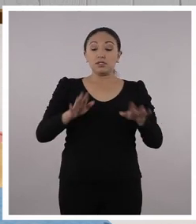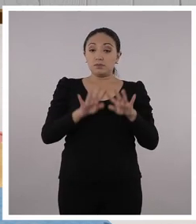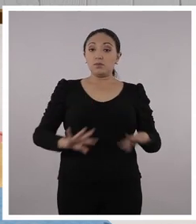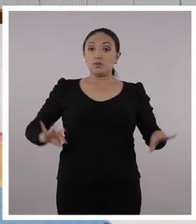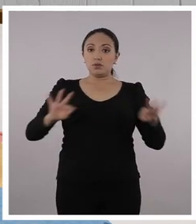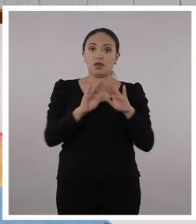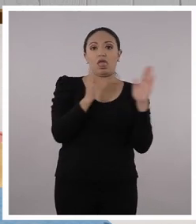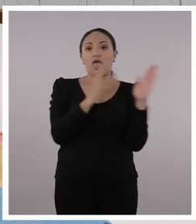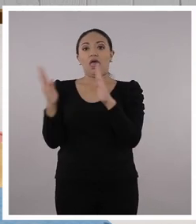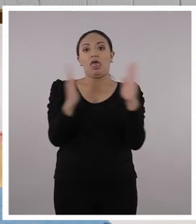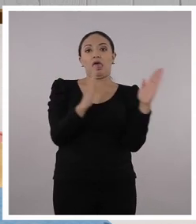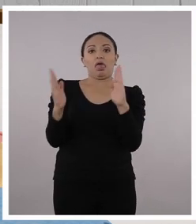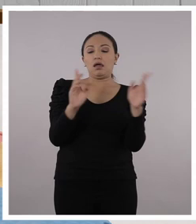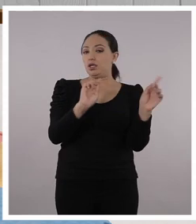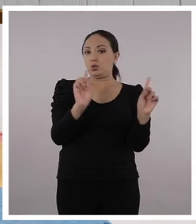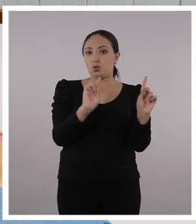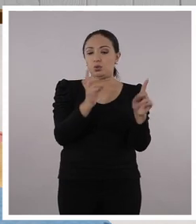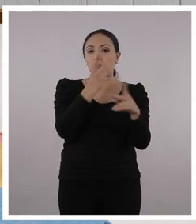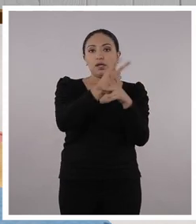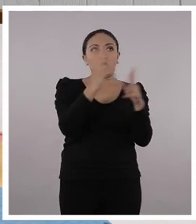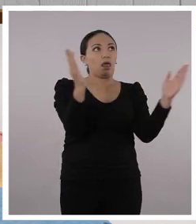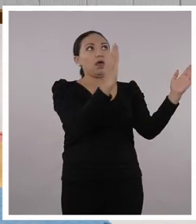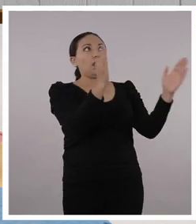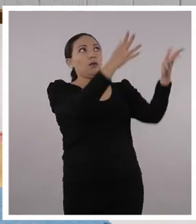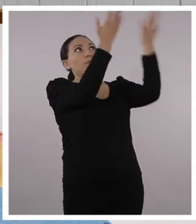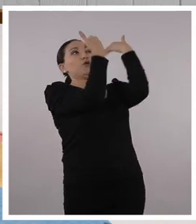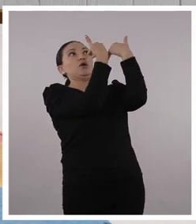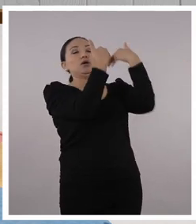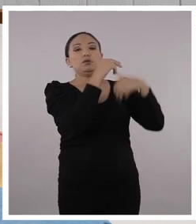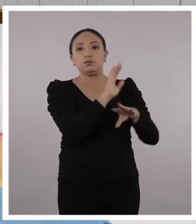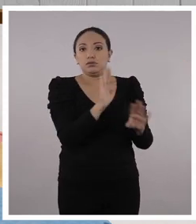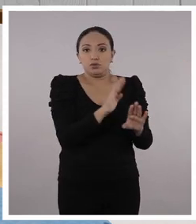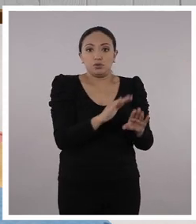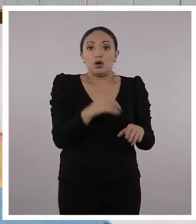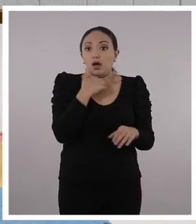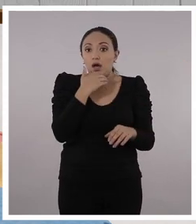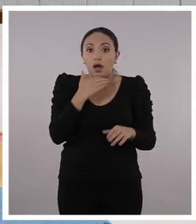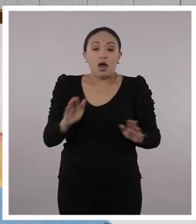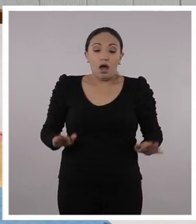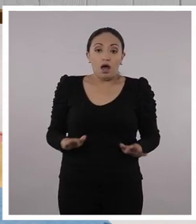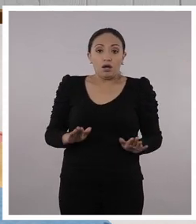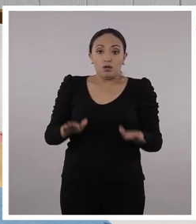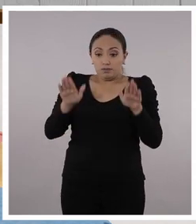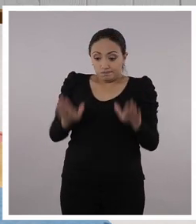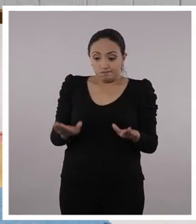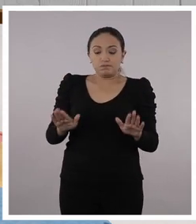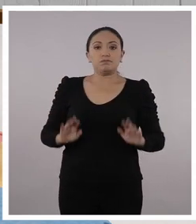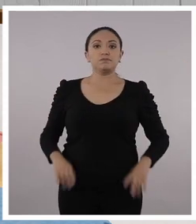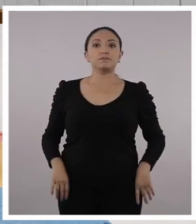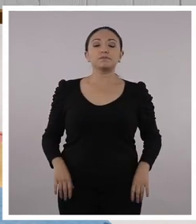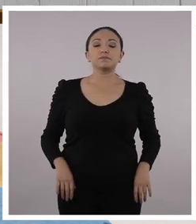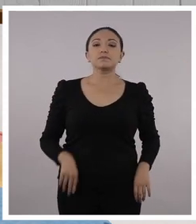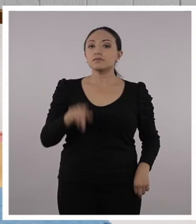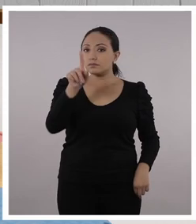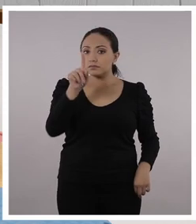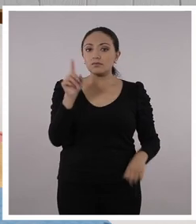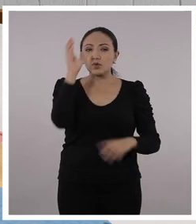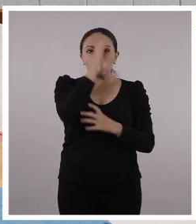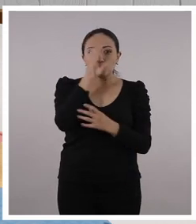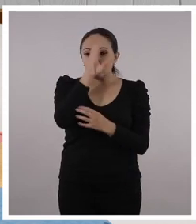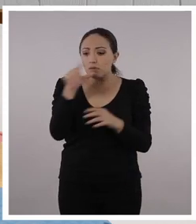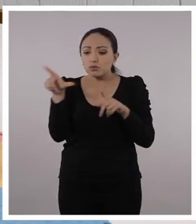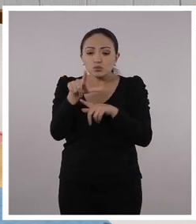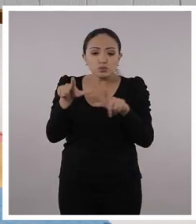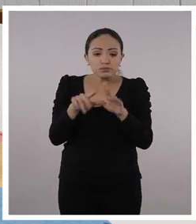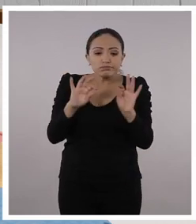estables. Eso es súper importante, que no vayan a ser peligrosos o puedan darse filudos la vuelta, o golpear a nuestros bebés, ¿no? Entonces,